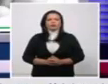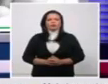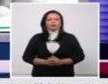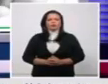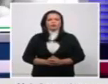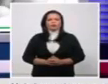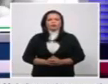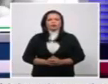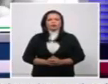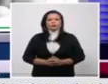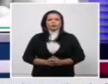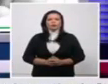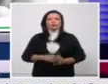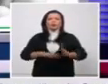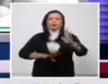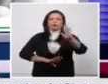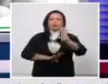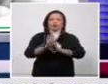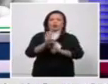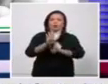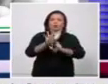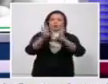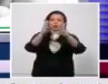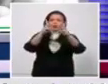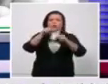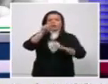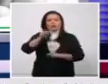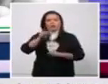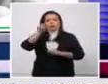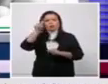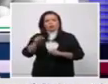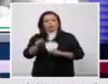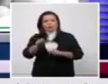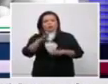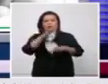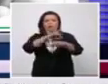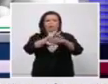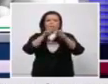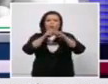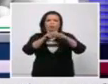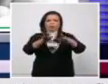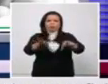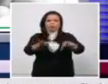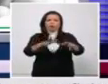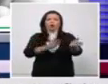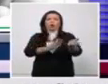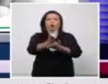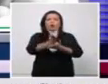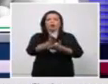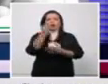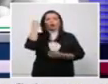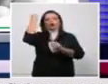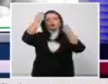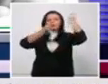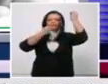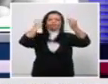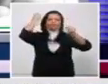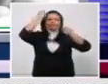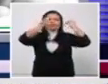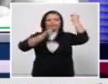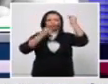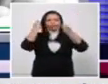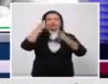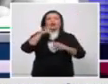El alza del número de contagios continúa poniendo en tensión a muchos gobiernos del orbe, pero dejemos que sea el